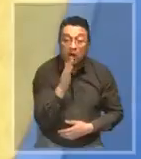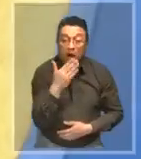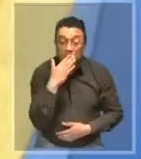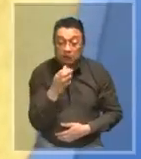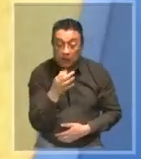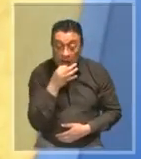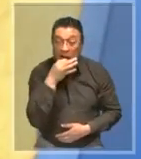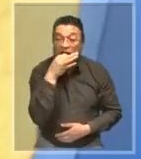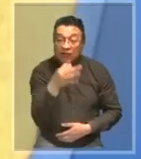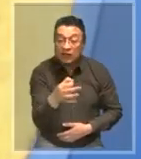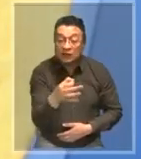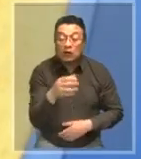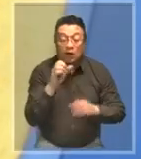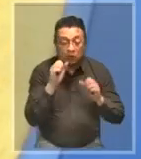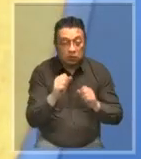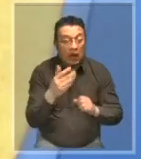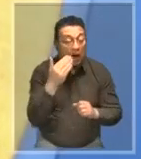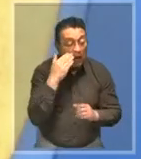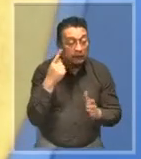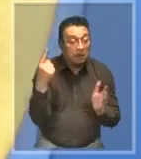descartan que toque los 1000 pes